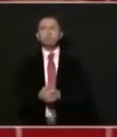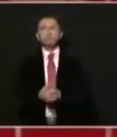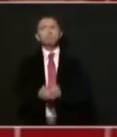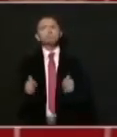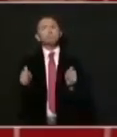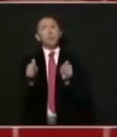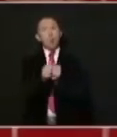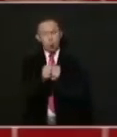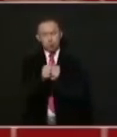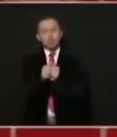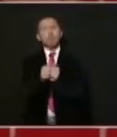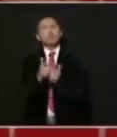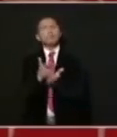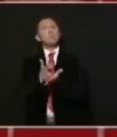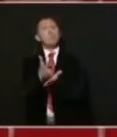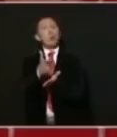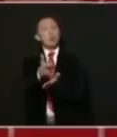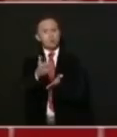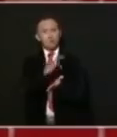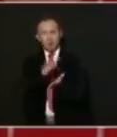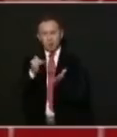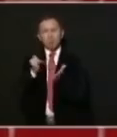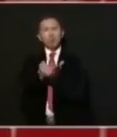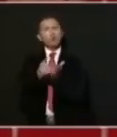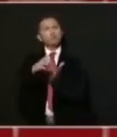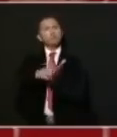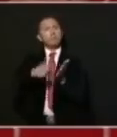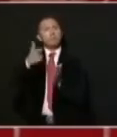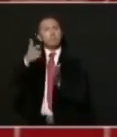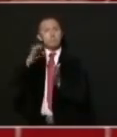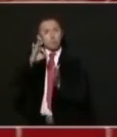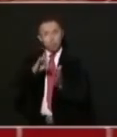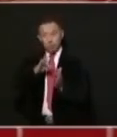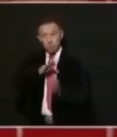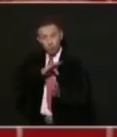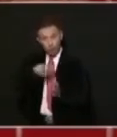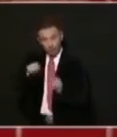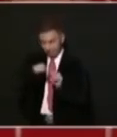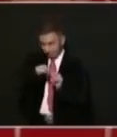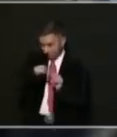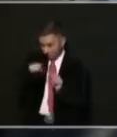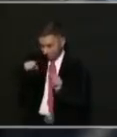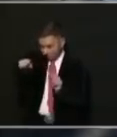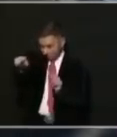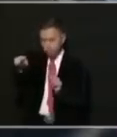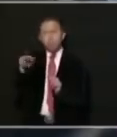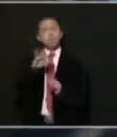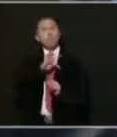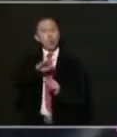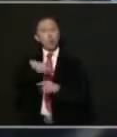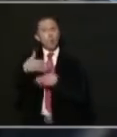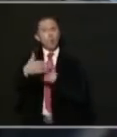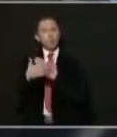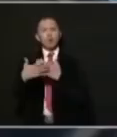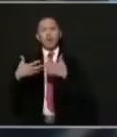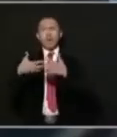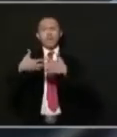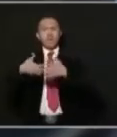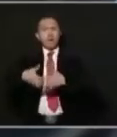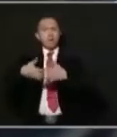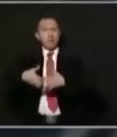que en ese corredor se instalen plantas ensambladoras, fábricas, y que